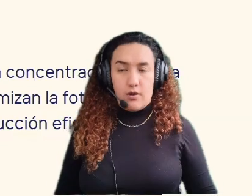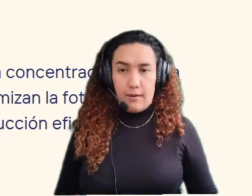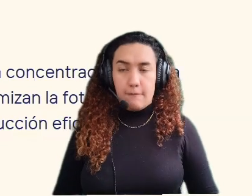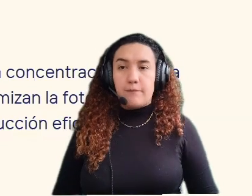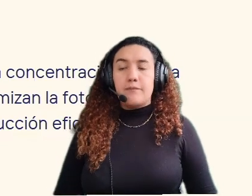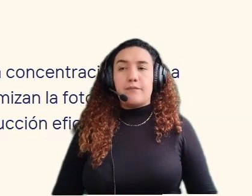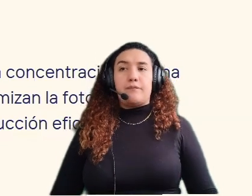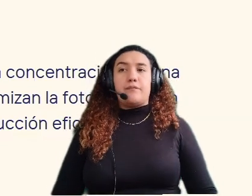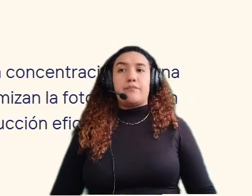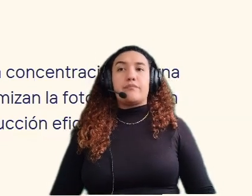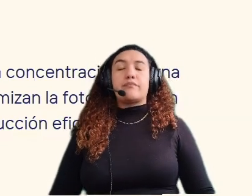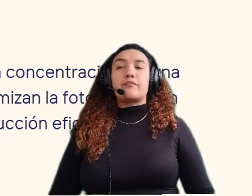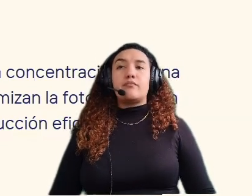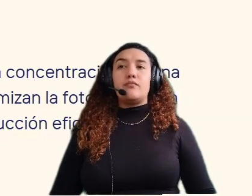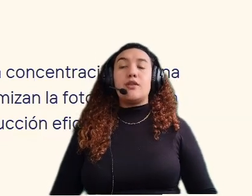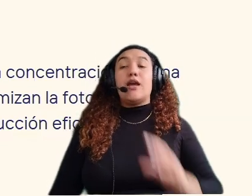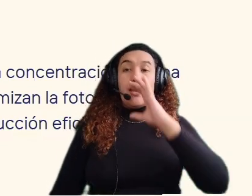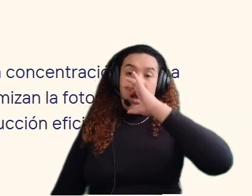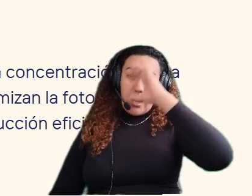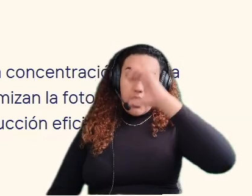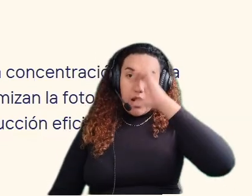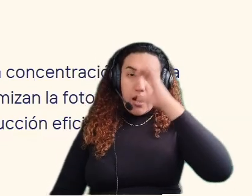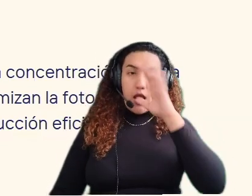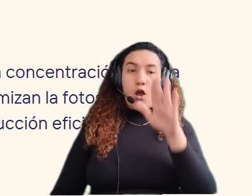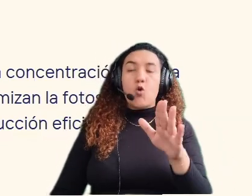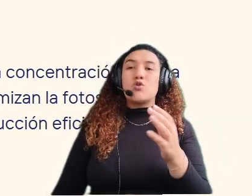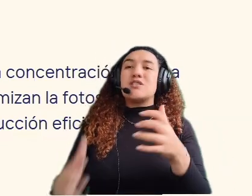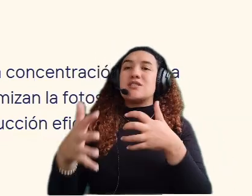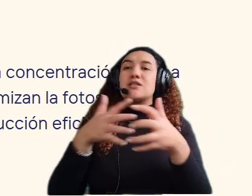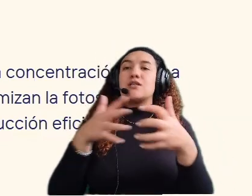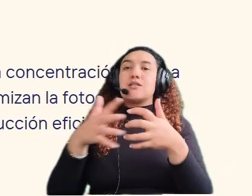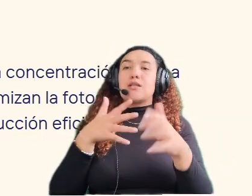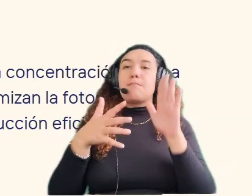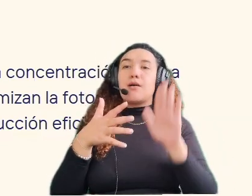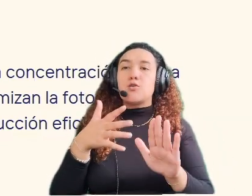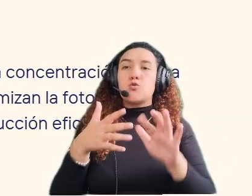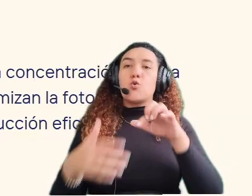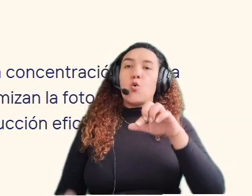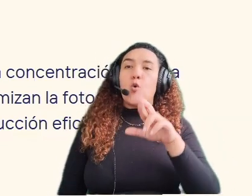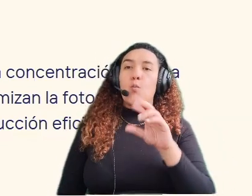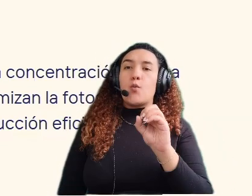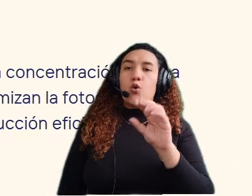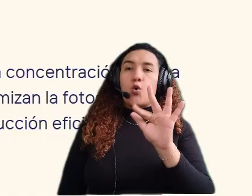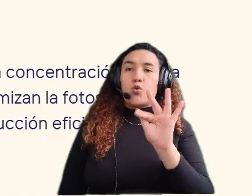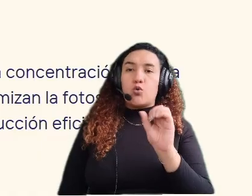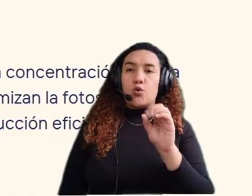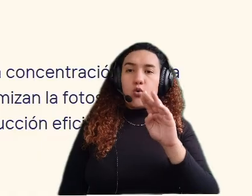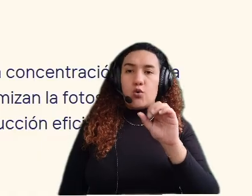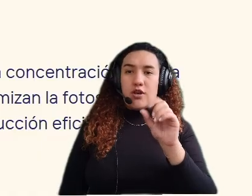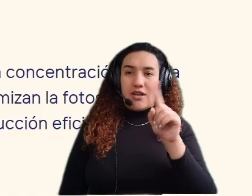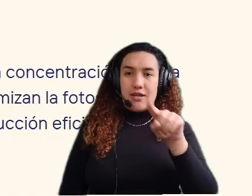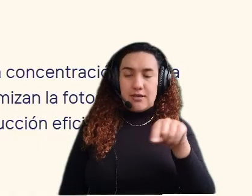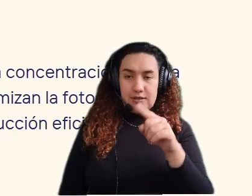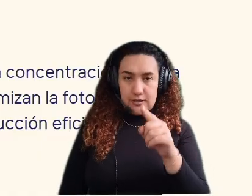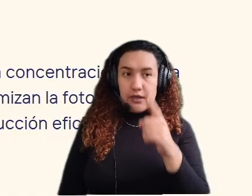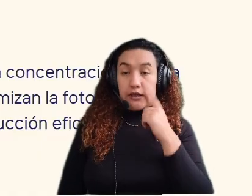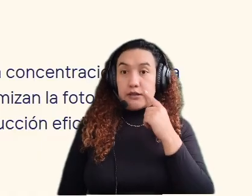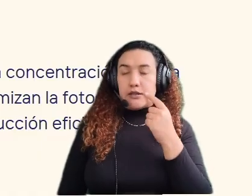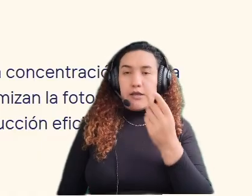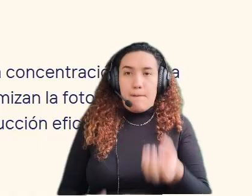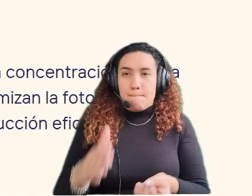de concentración de carbono, su función es un sistema de bombas de protones que bombean.